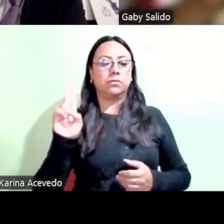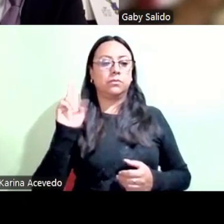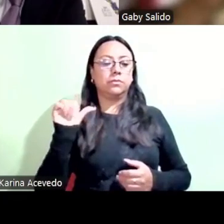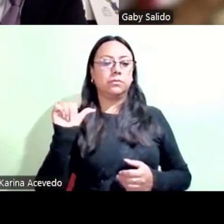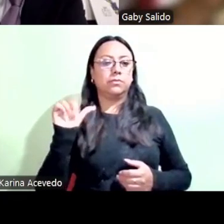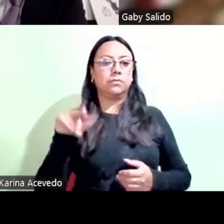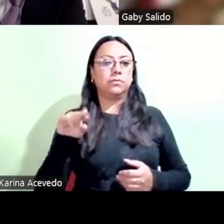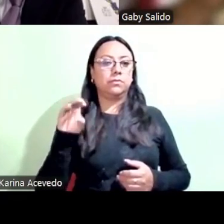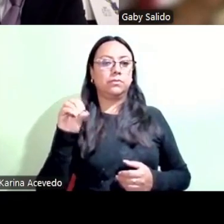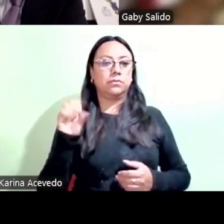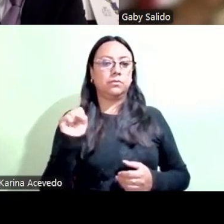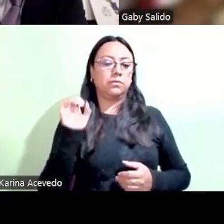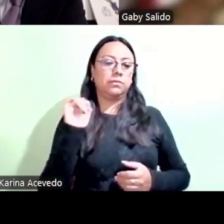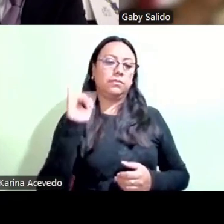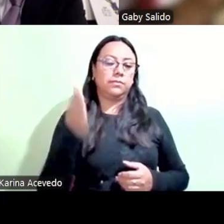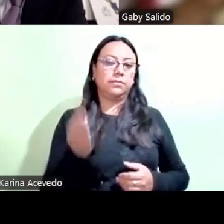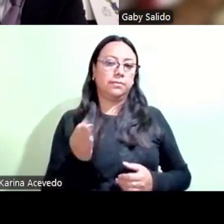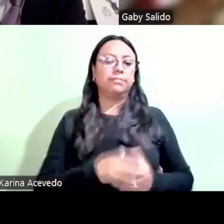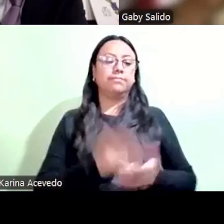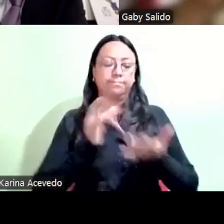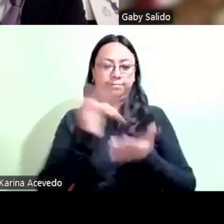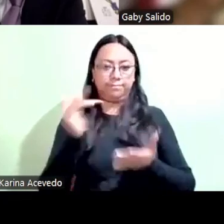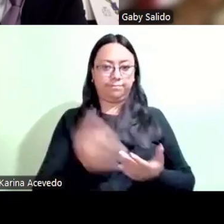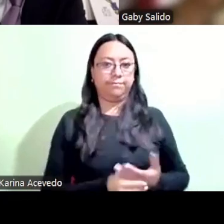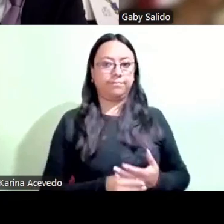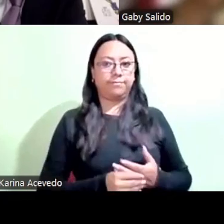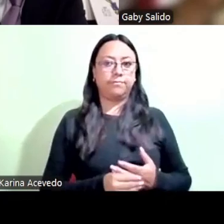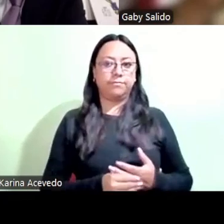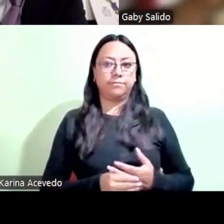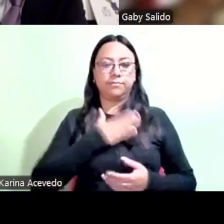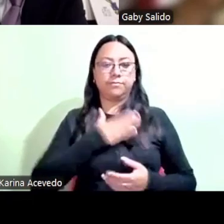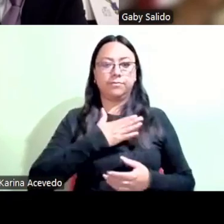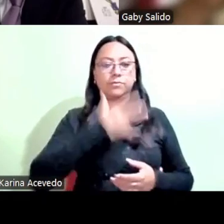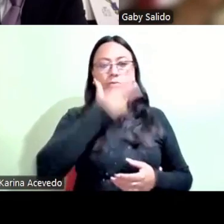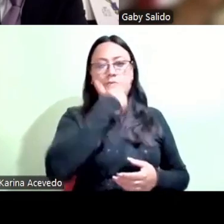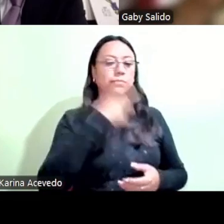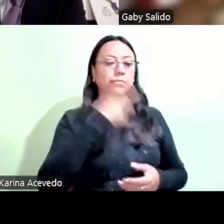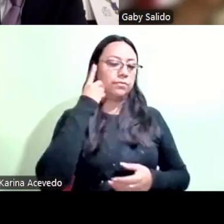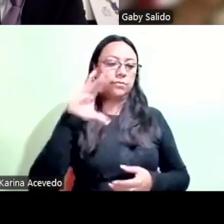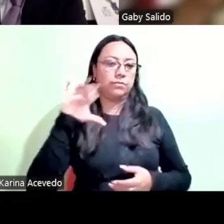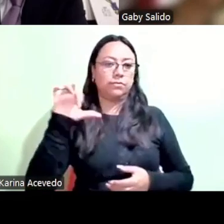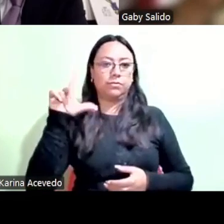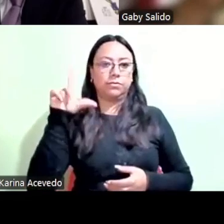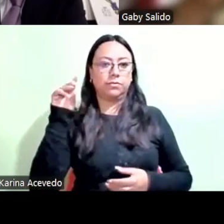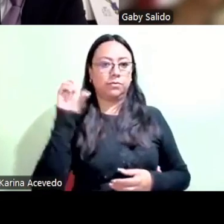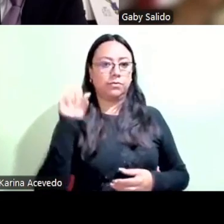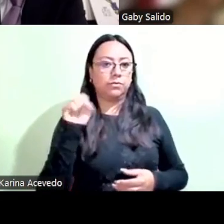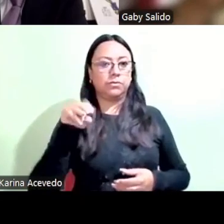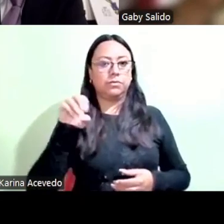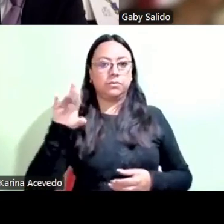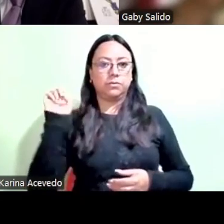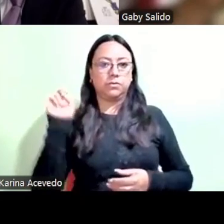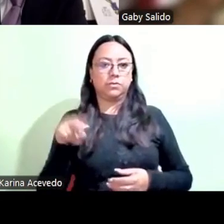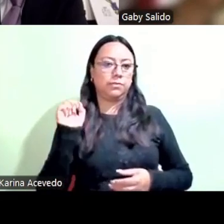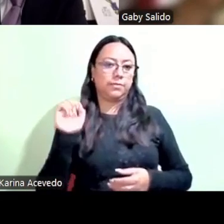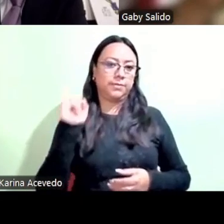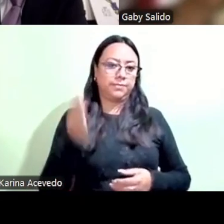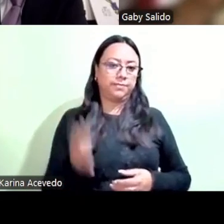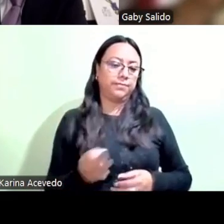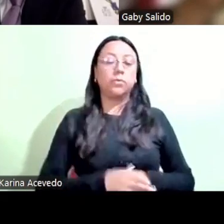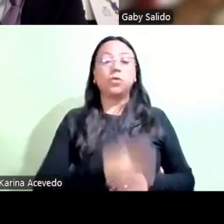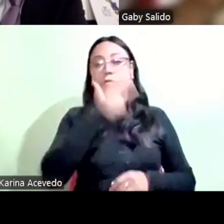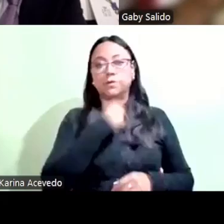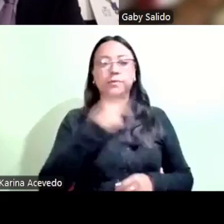Javier Ramos Franco en pro. Gracias, diputado. El de la voz, Carlos Mirón, en pro. Diputado presidente, se aprueba